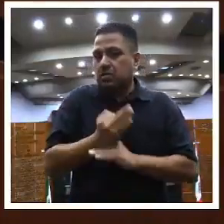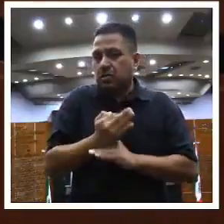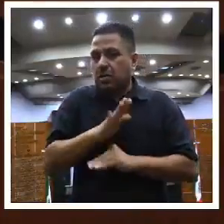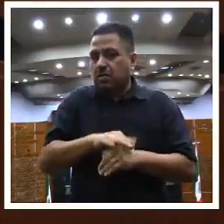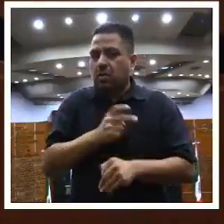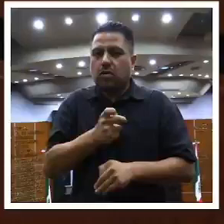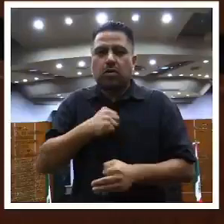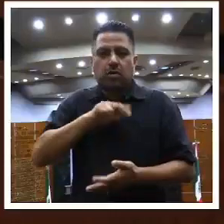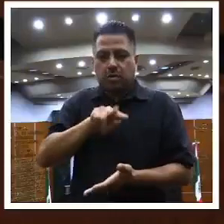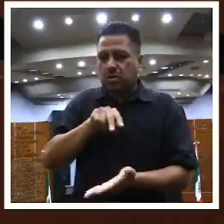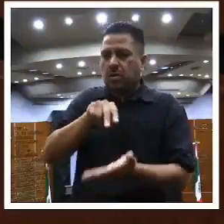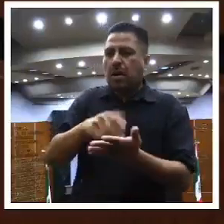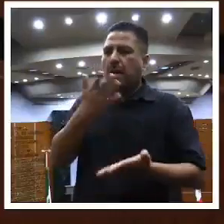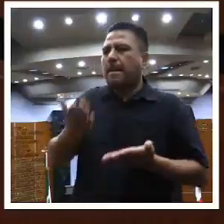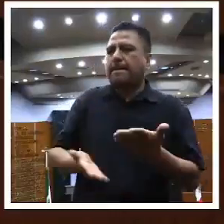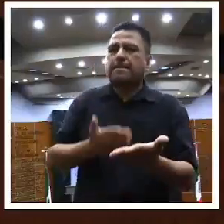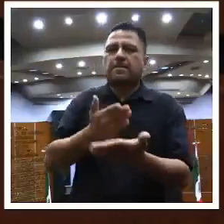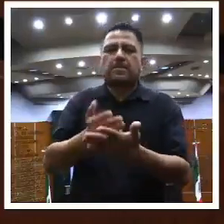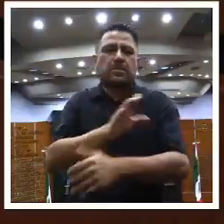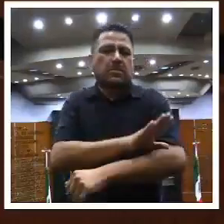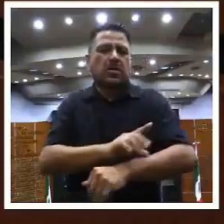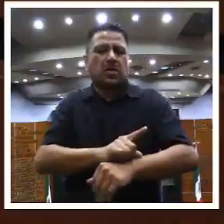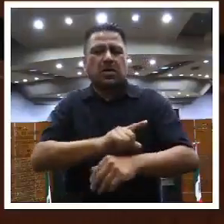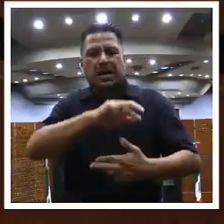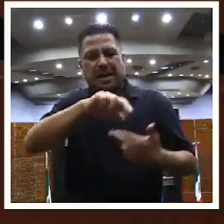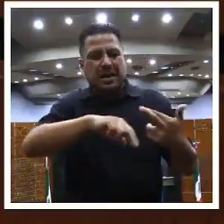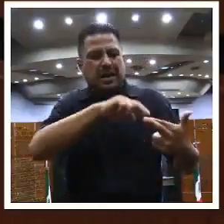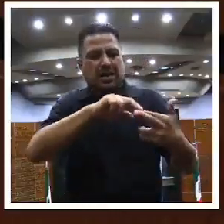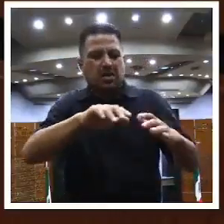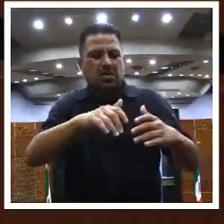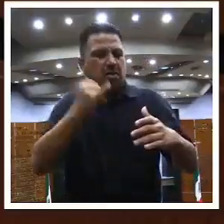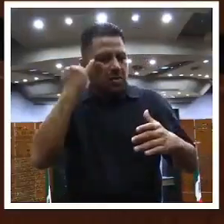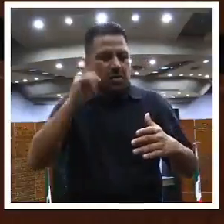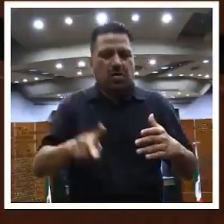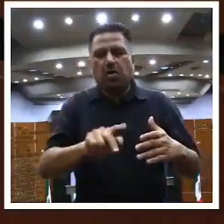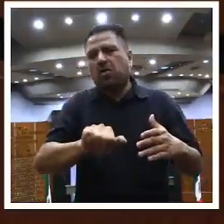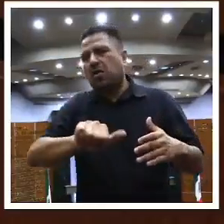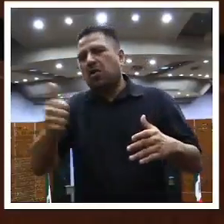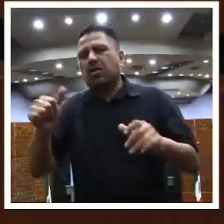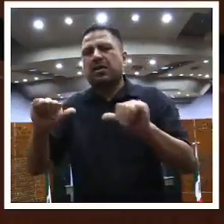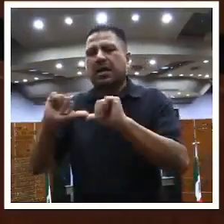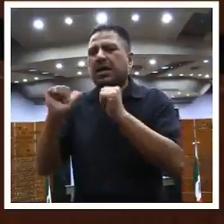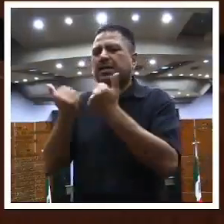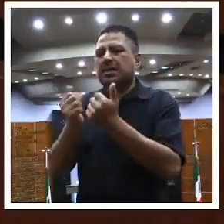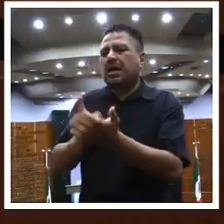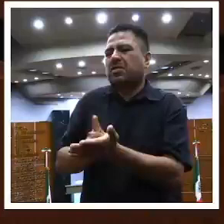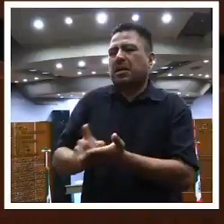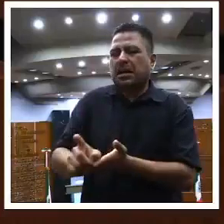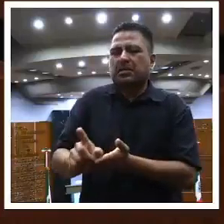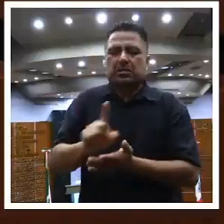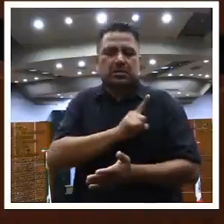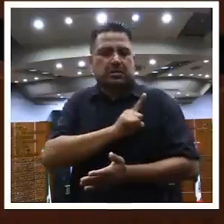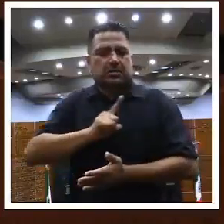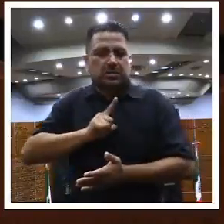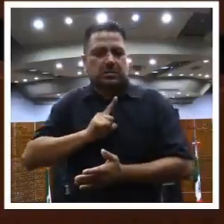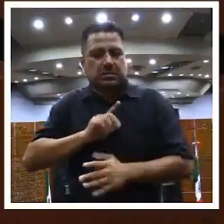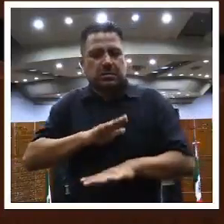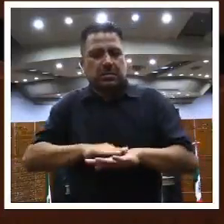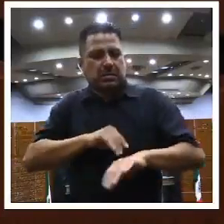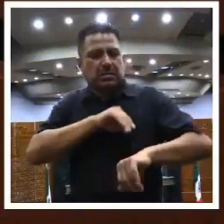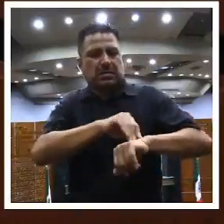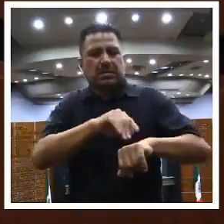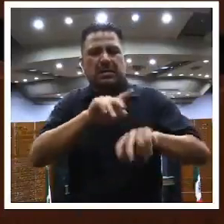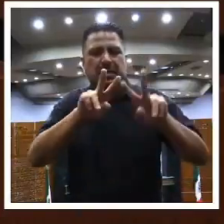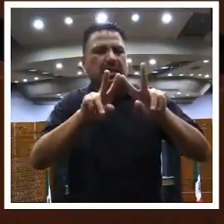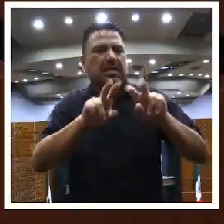sostener que esta propuesta de la Coordinadora Regional de Autoridades Comunitarias y otras organizaciones sociales y de derechos que debe detonar en uno de los